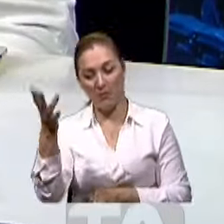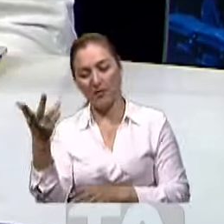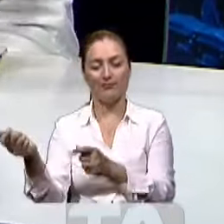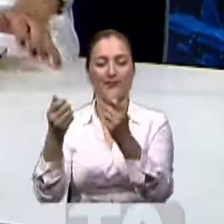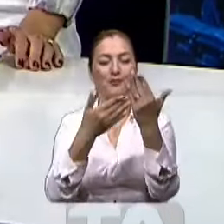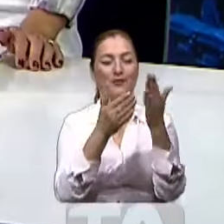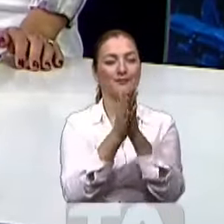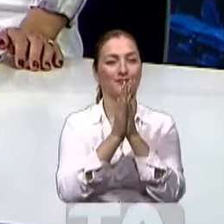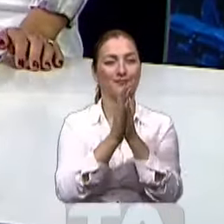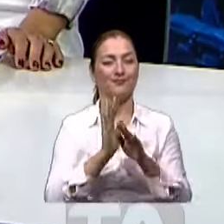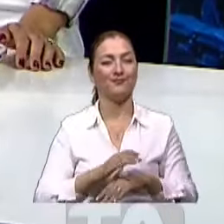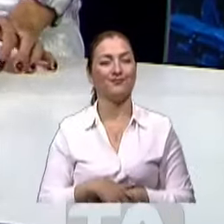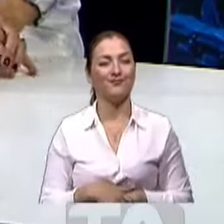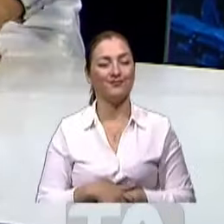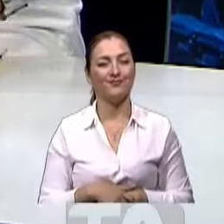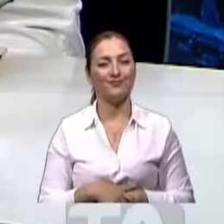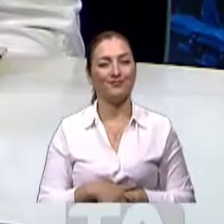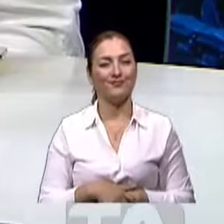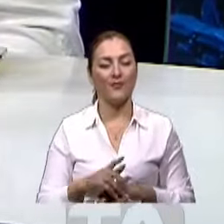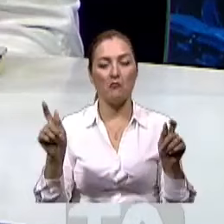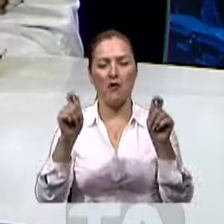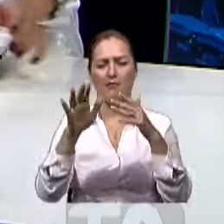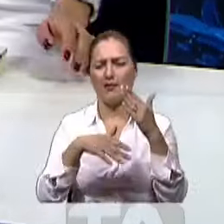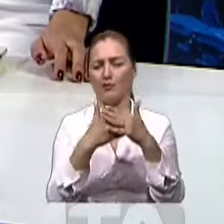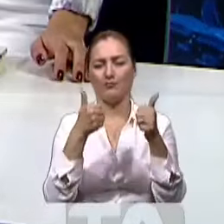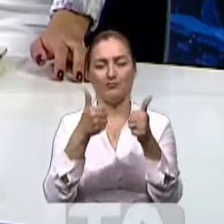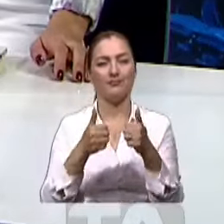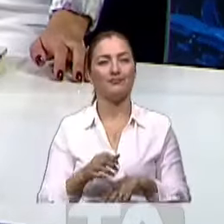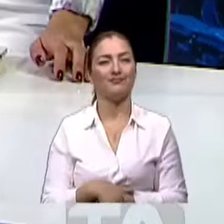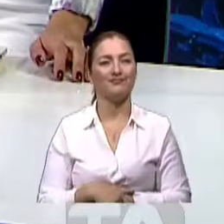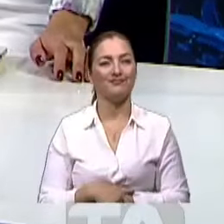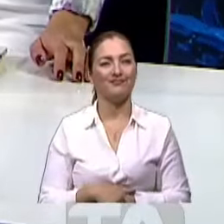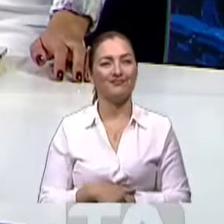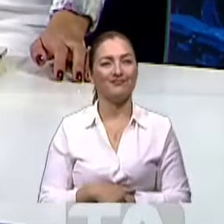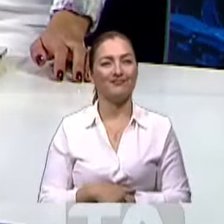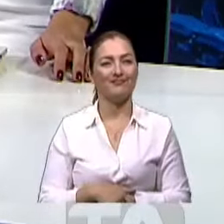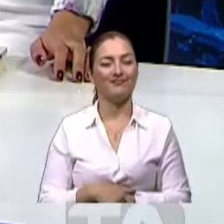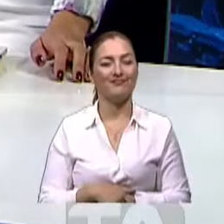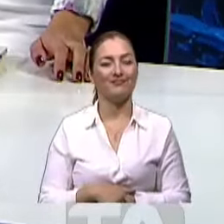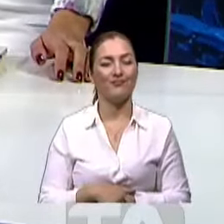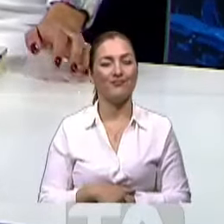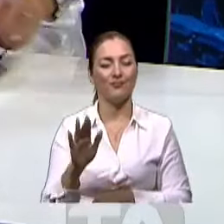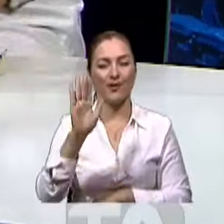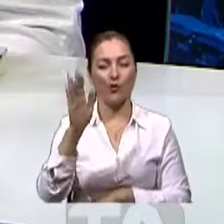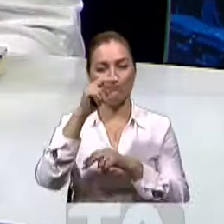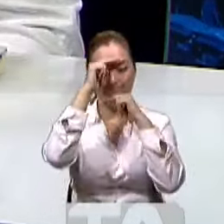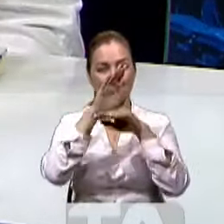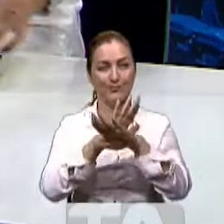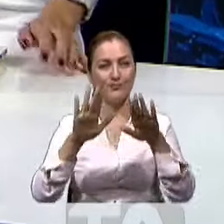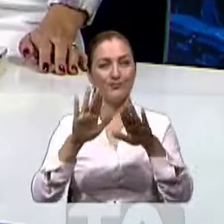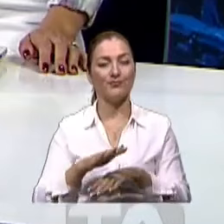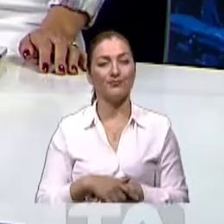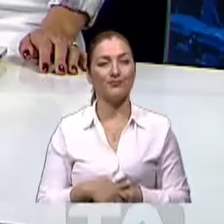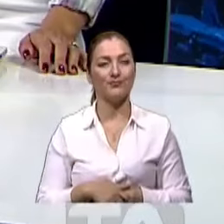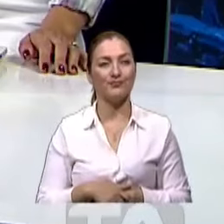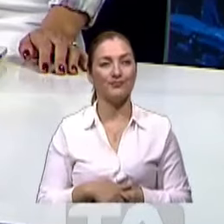claro. y demás. Para pedir para las fiestas, para todo, ¿no? Así es. Y bueno, nos estamos despidiendo, no sé si...